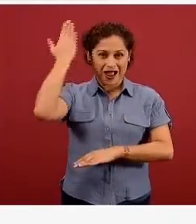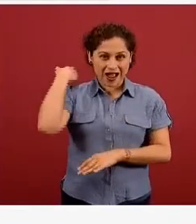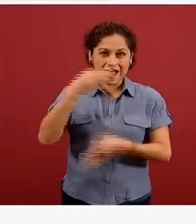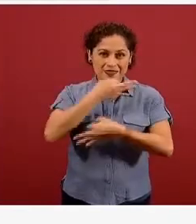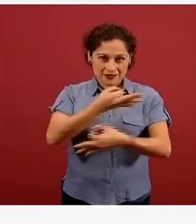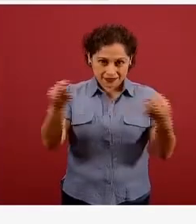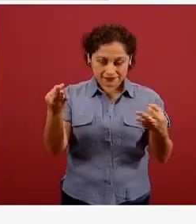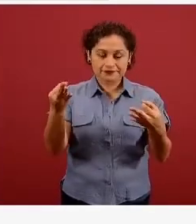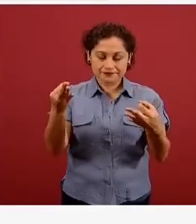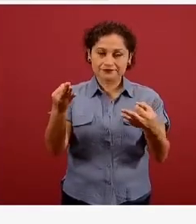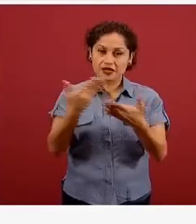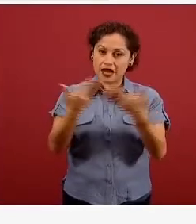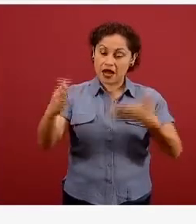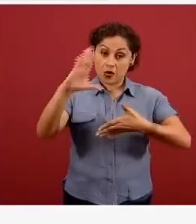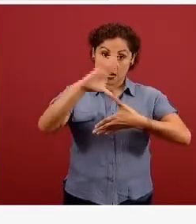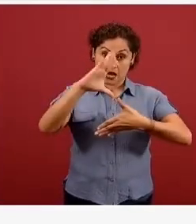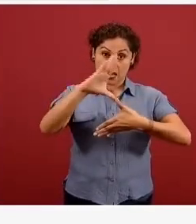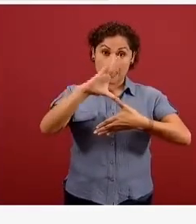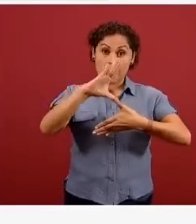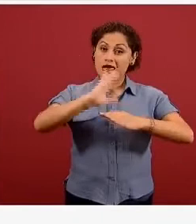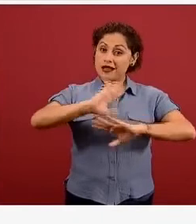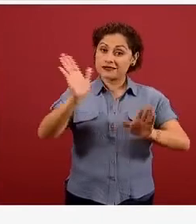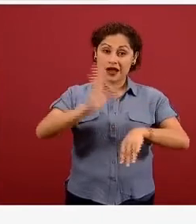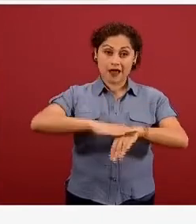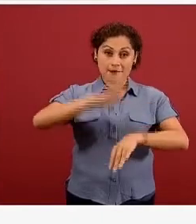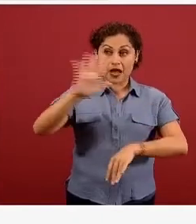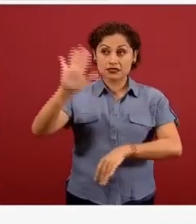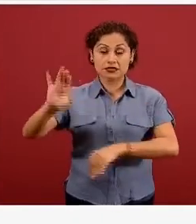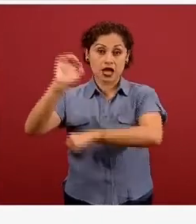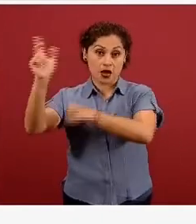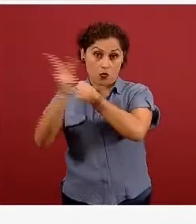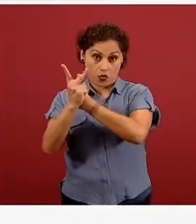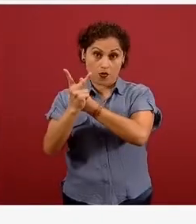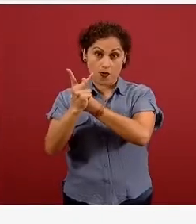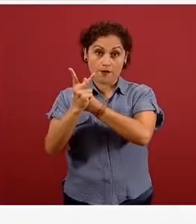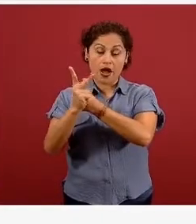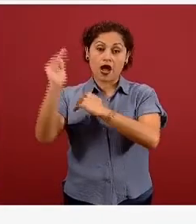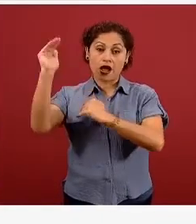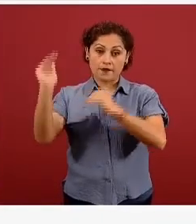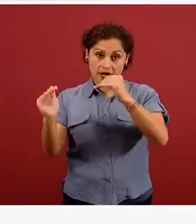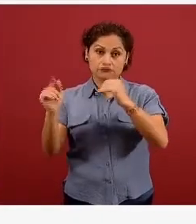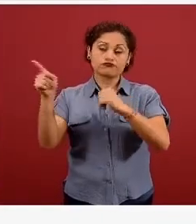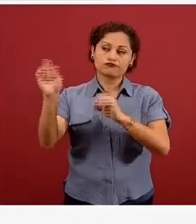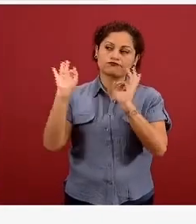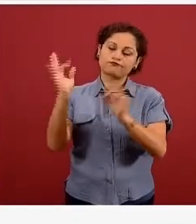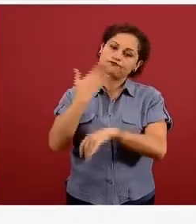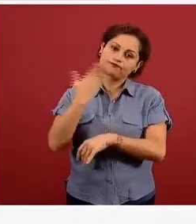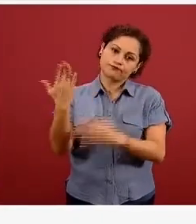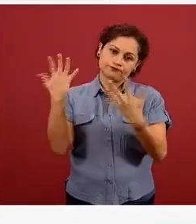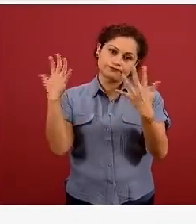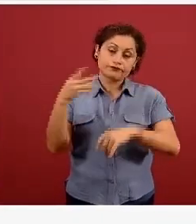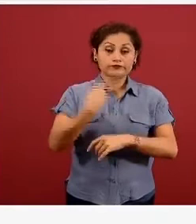está ya en mayor actividad respecto a la región europea. Esto es buena noticia para Europa, no necesariamente